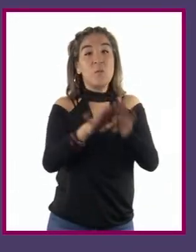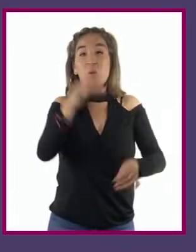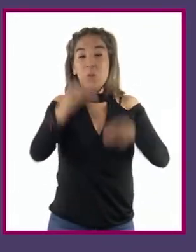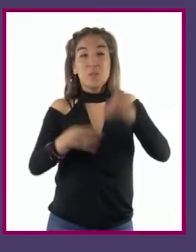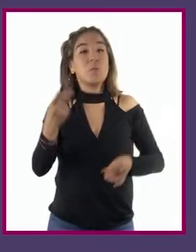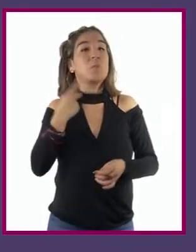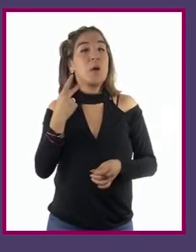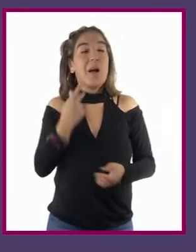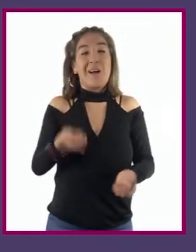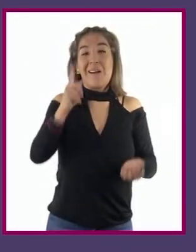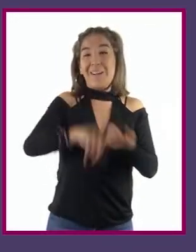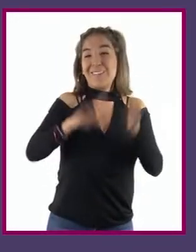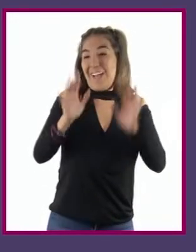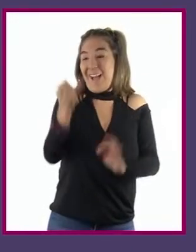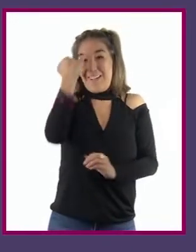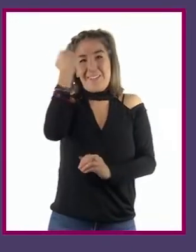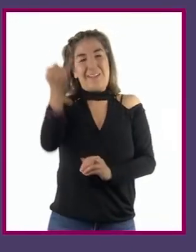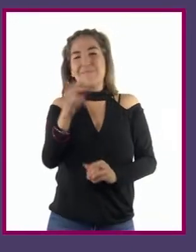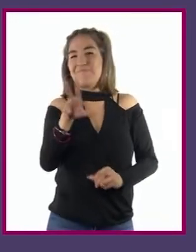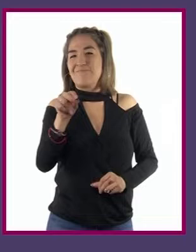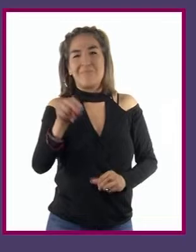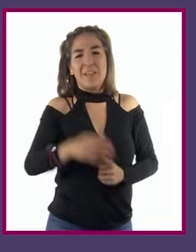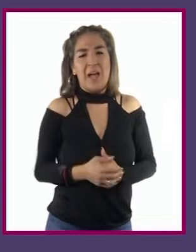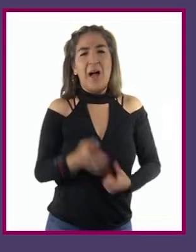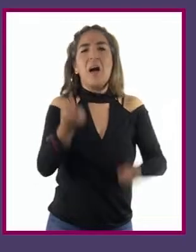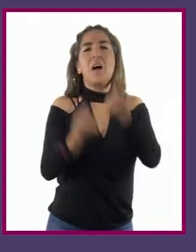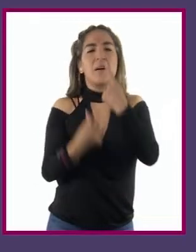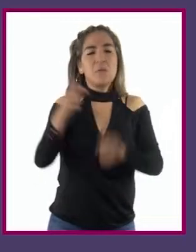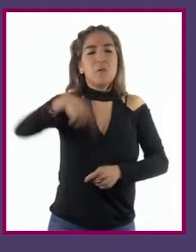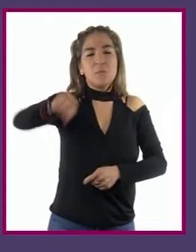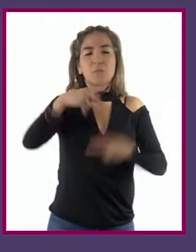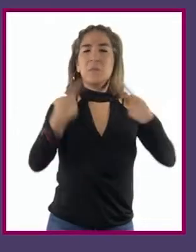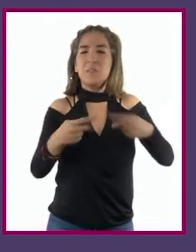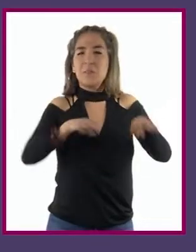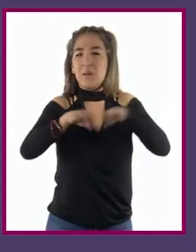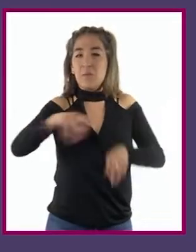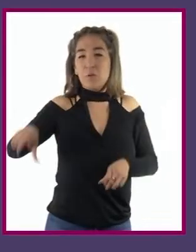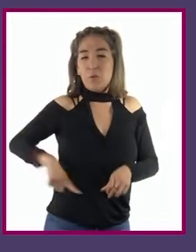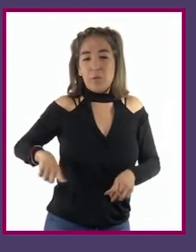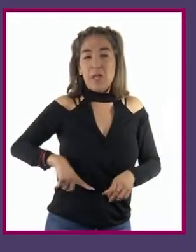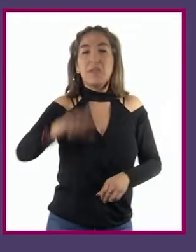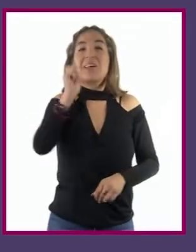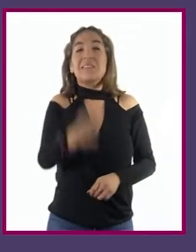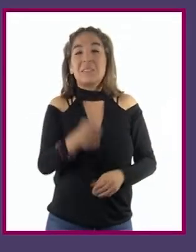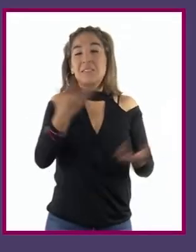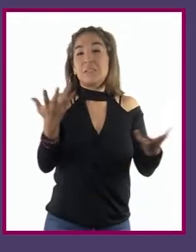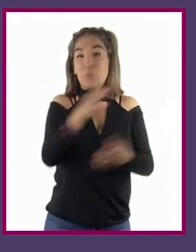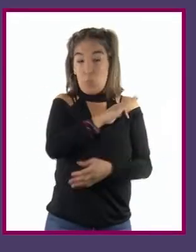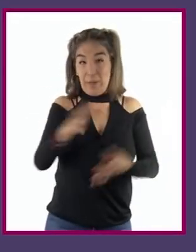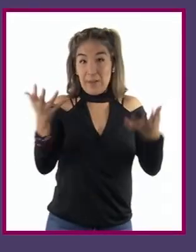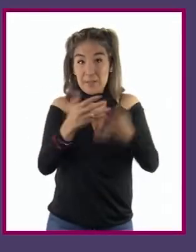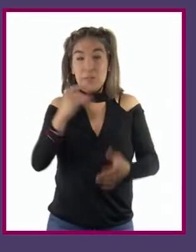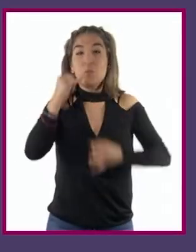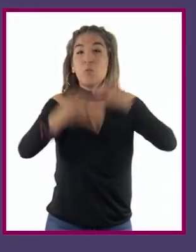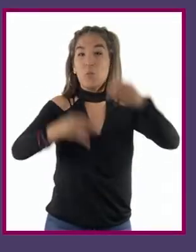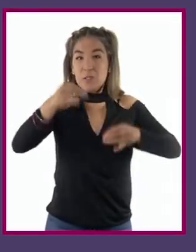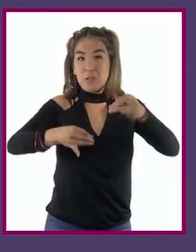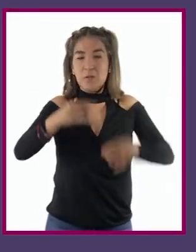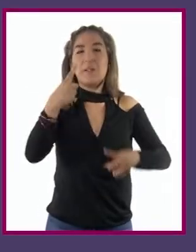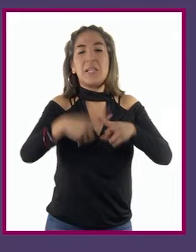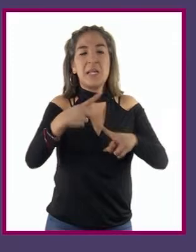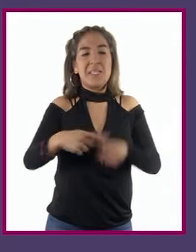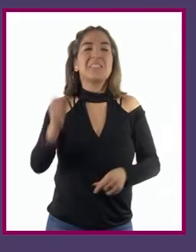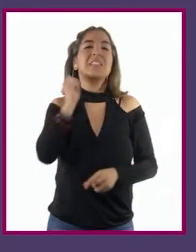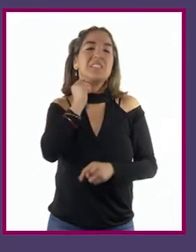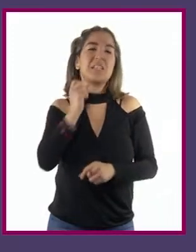por la mera expresión de ideas. Algunos de los servidores públicos que pueden ser sujetos a juicio político son